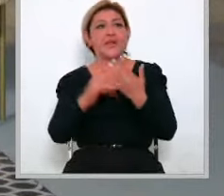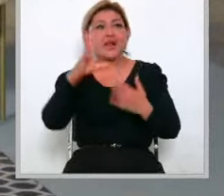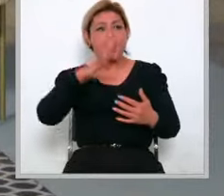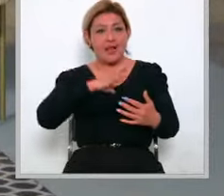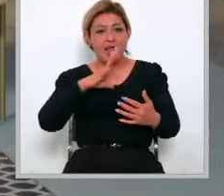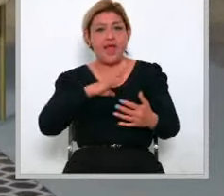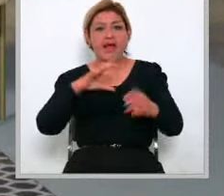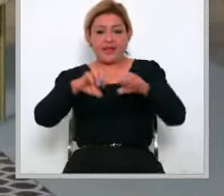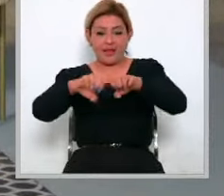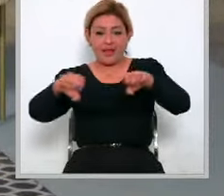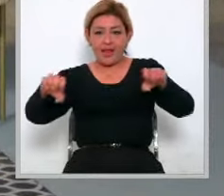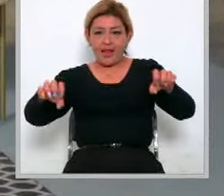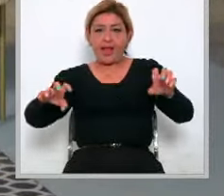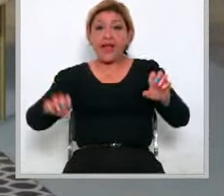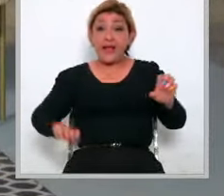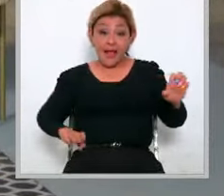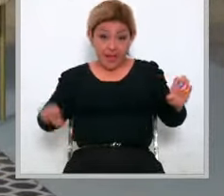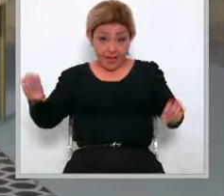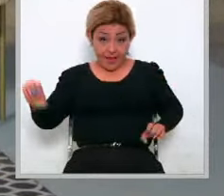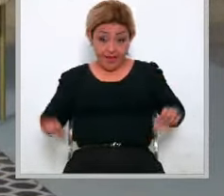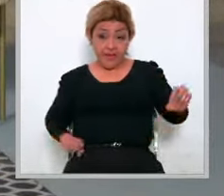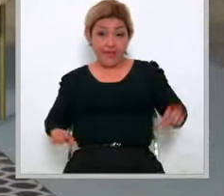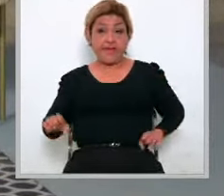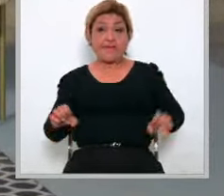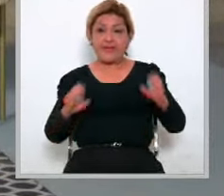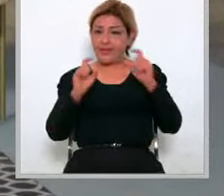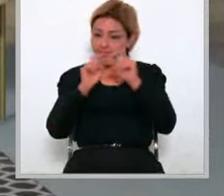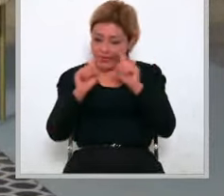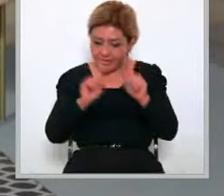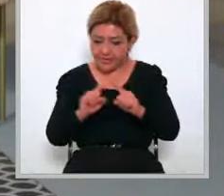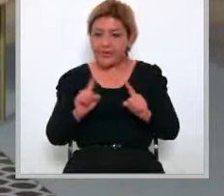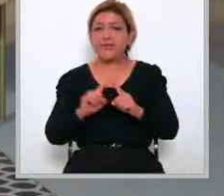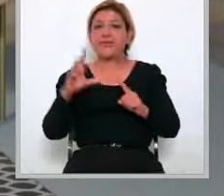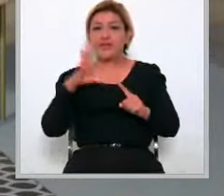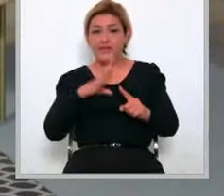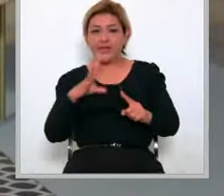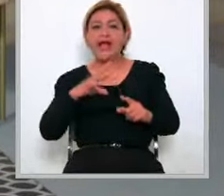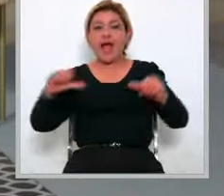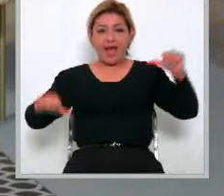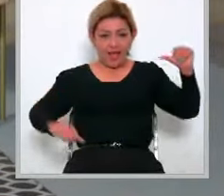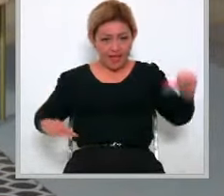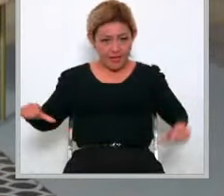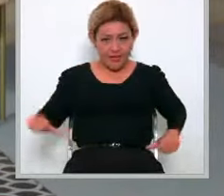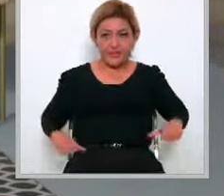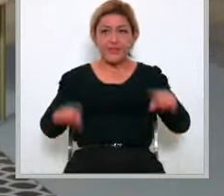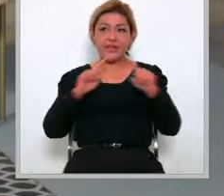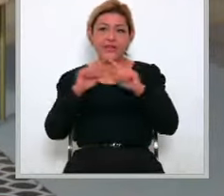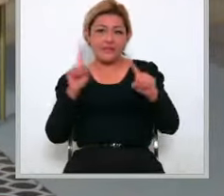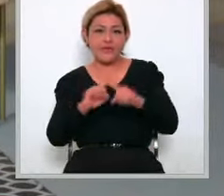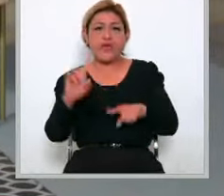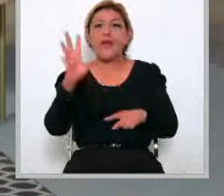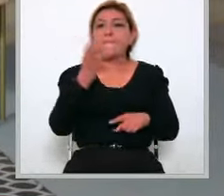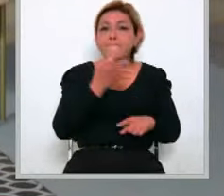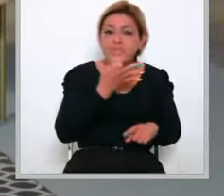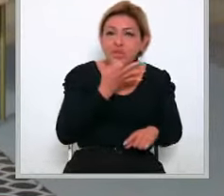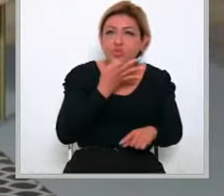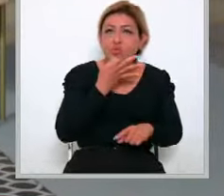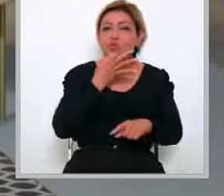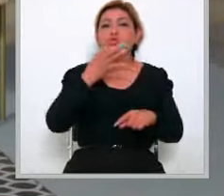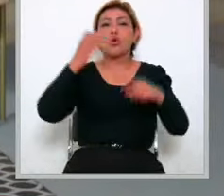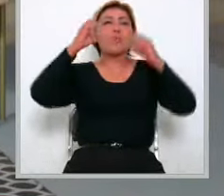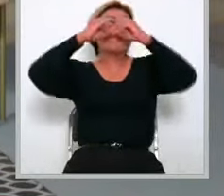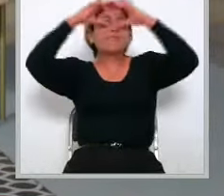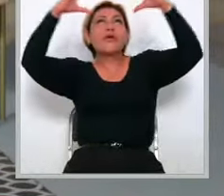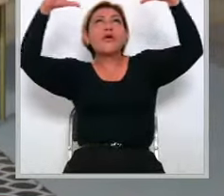diferentes eventos y también activaciones que tienen sobre Minutos de Imaginar y también sobre diferentes actividades que ayudan al desarrollo integral de la